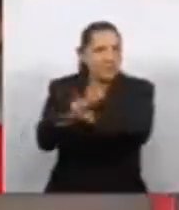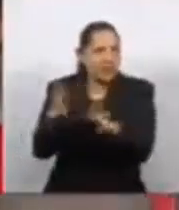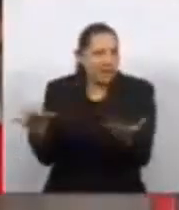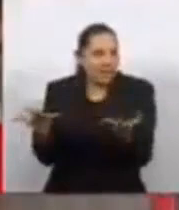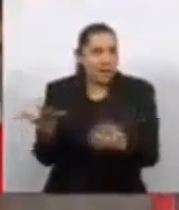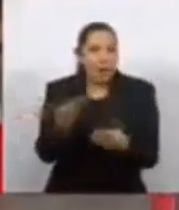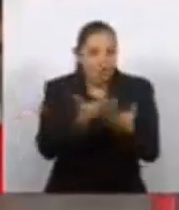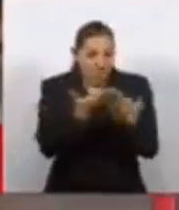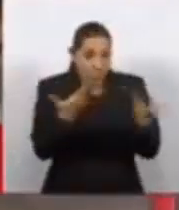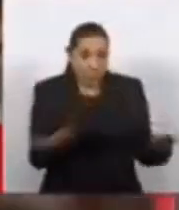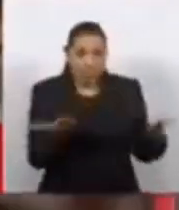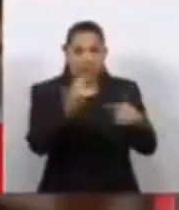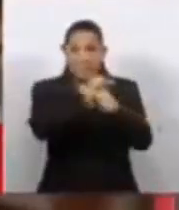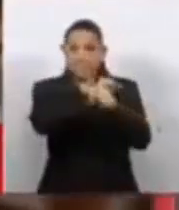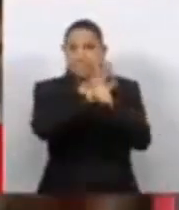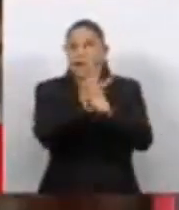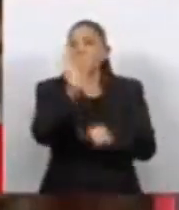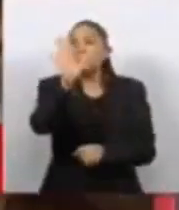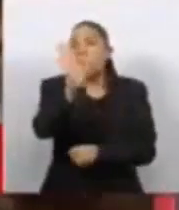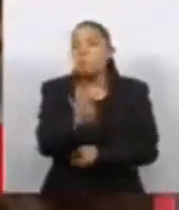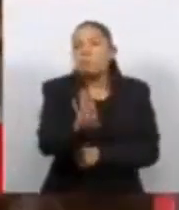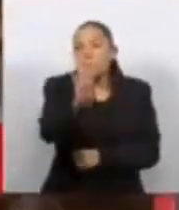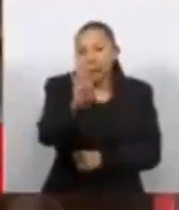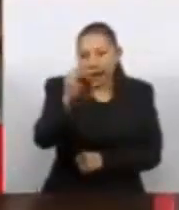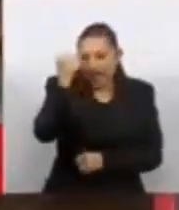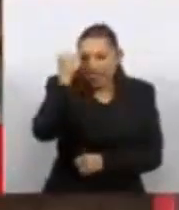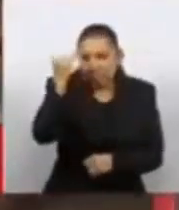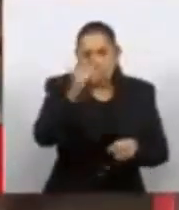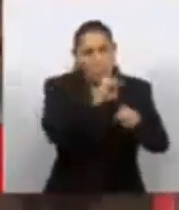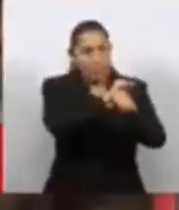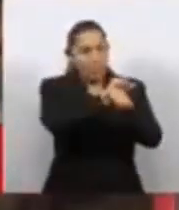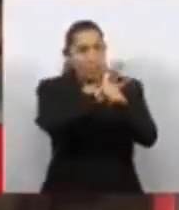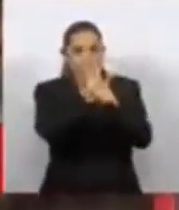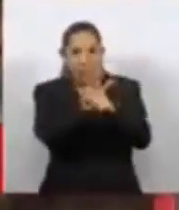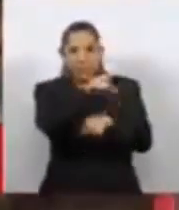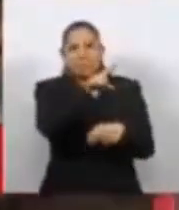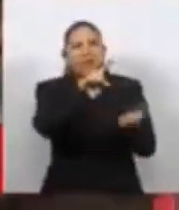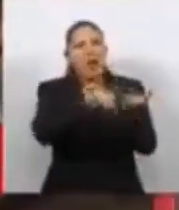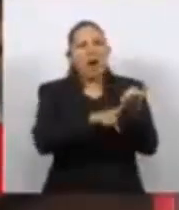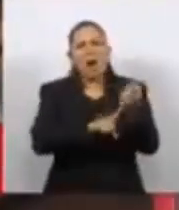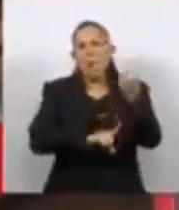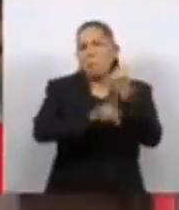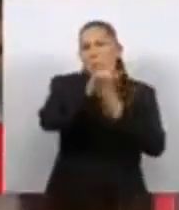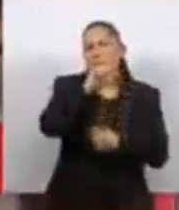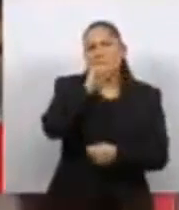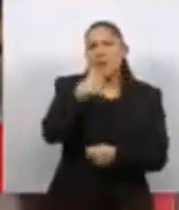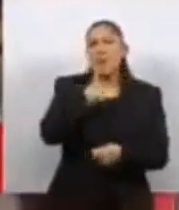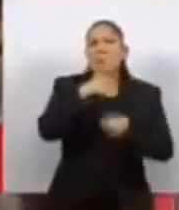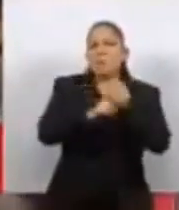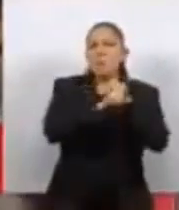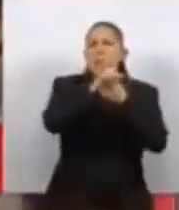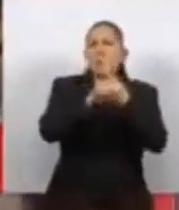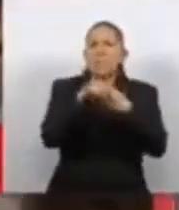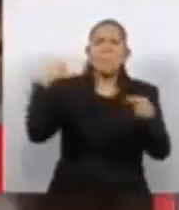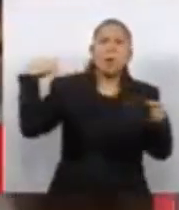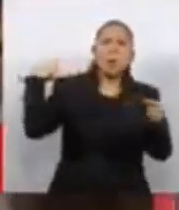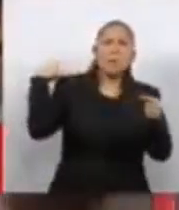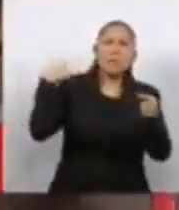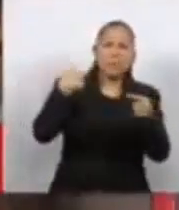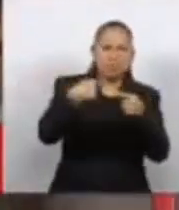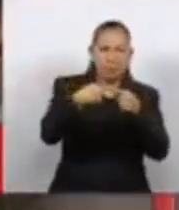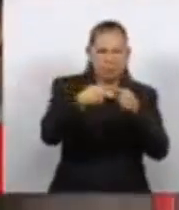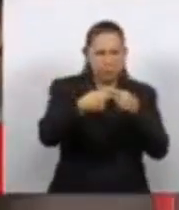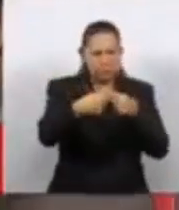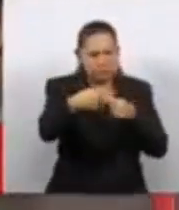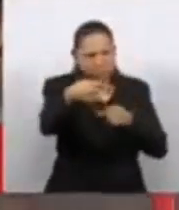realidad y no hubiera agravado los problemas que ya veníamos arrastrando. Hoy, México es otro, y quizá